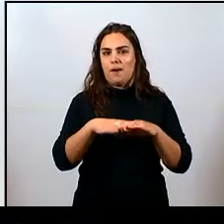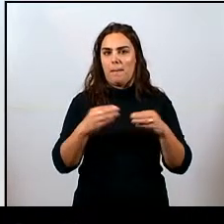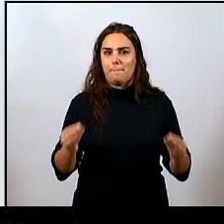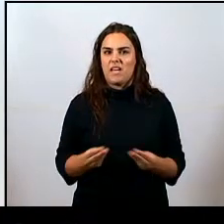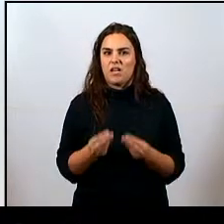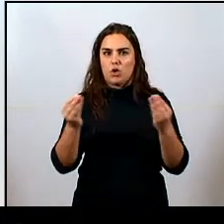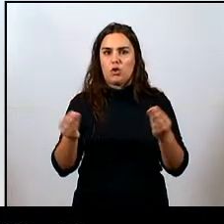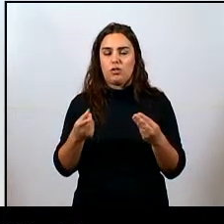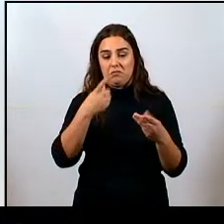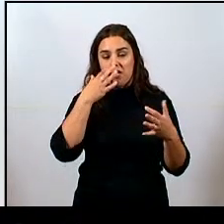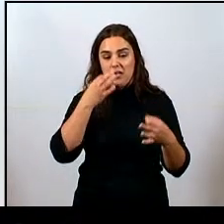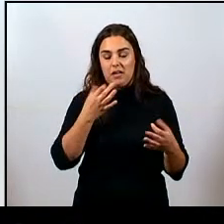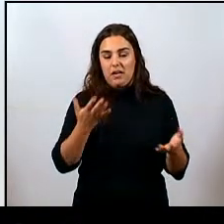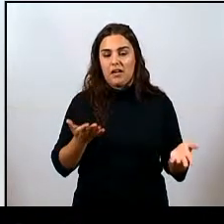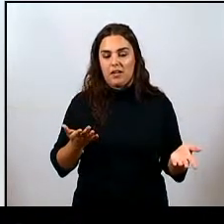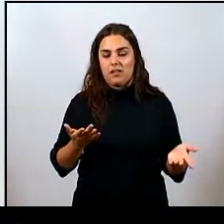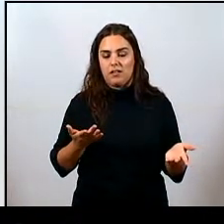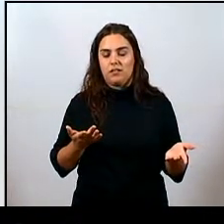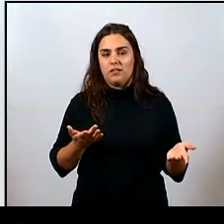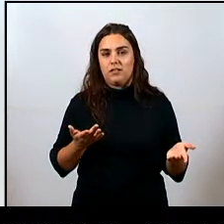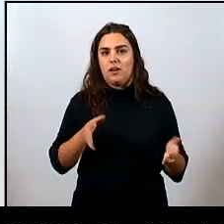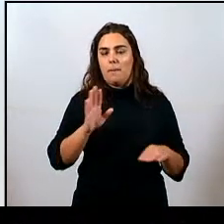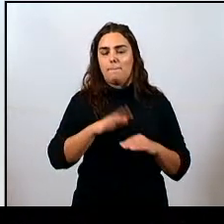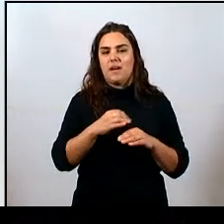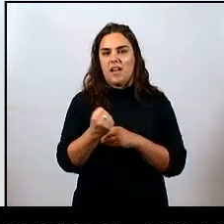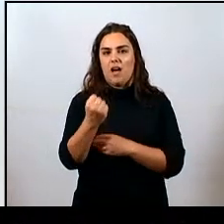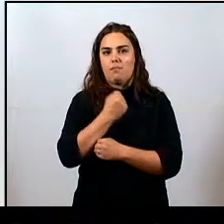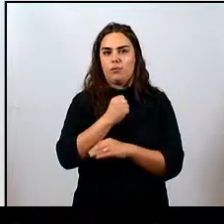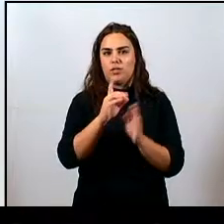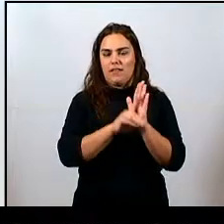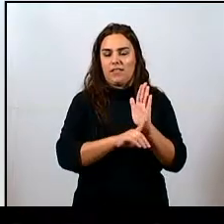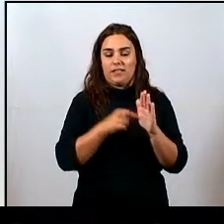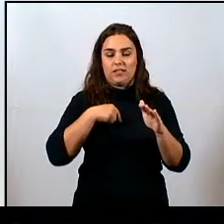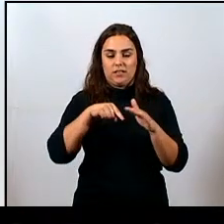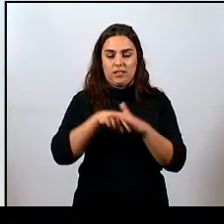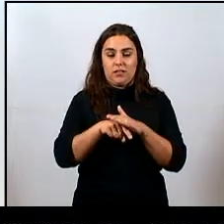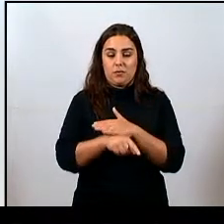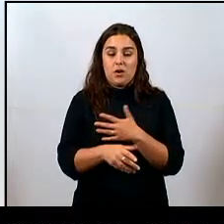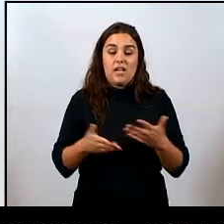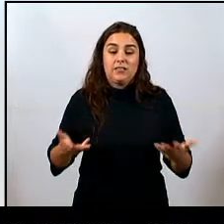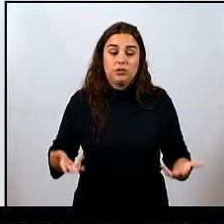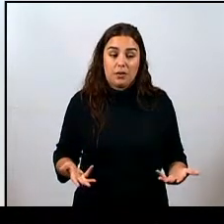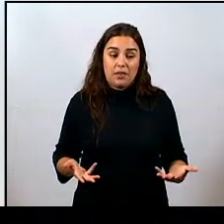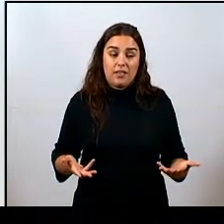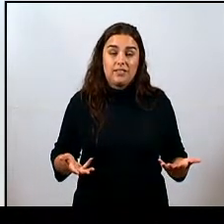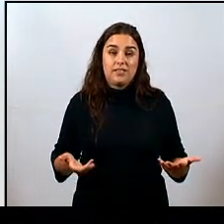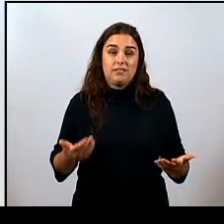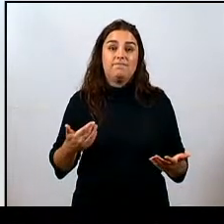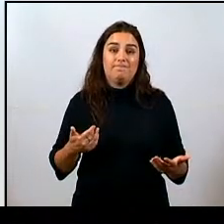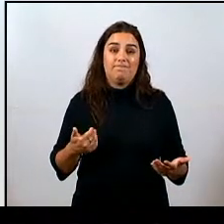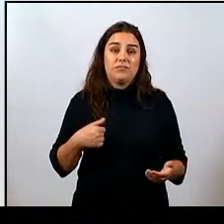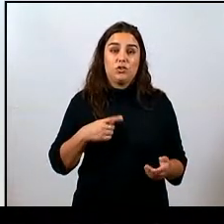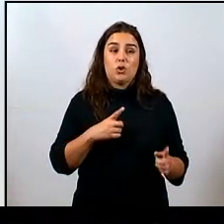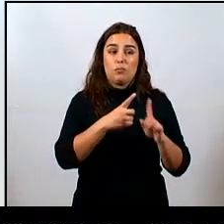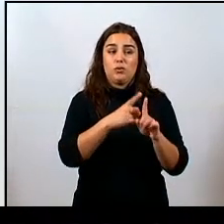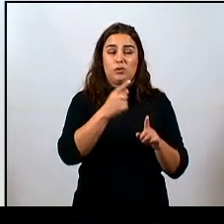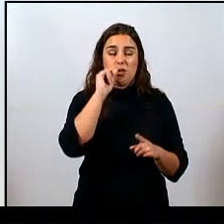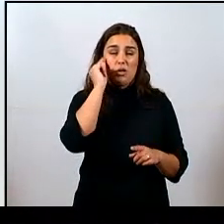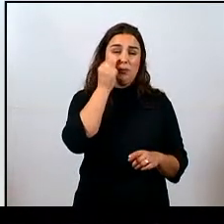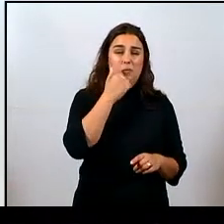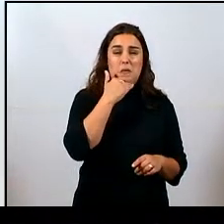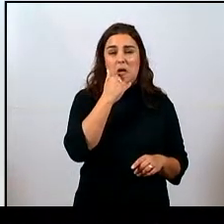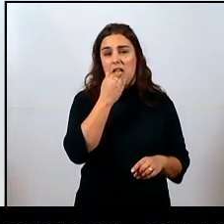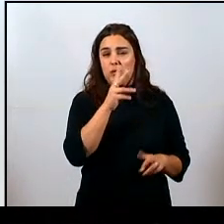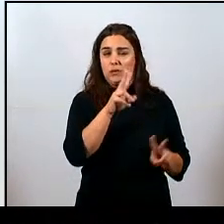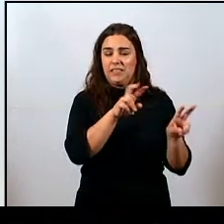ellos crean que pueden reforzar este decreto que tramitamos. Entonces, como yo he escuchado a la oposición verbalizar algunas